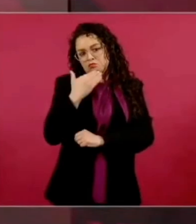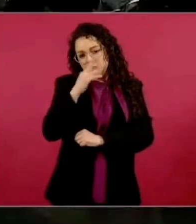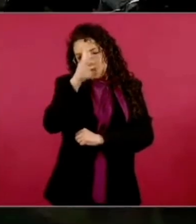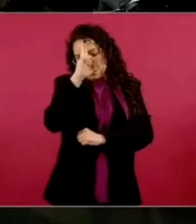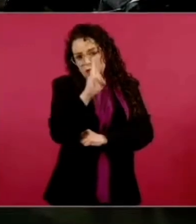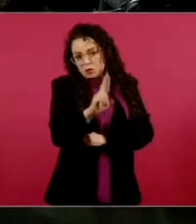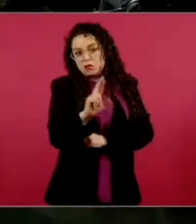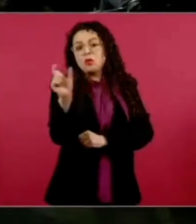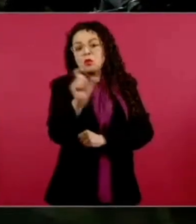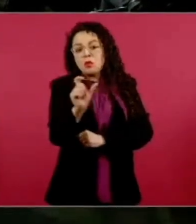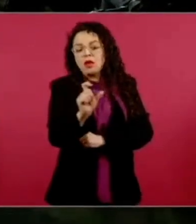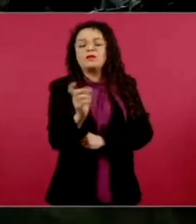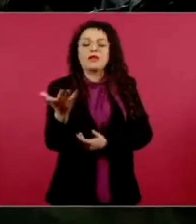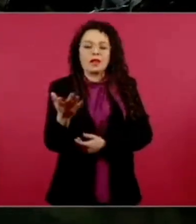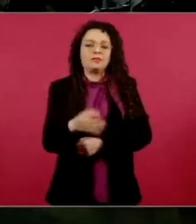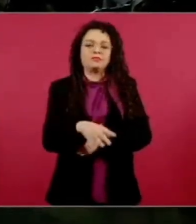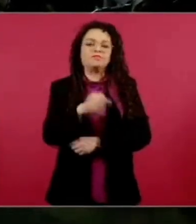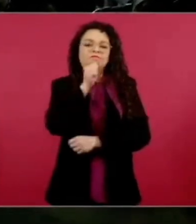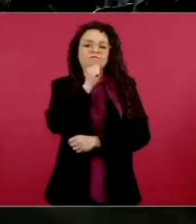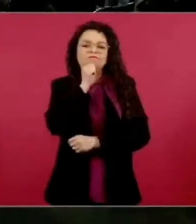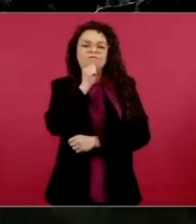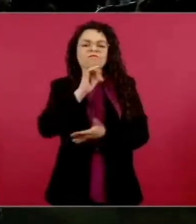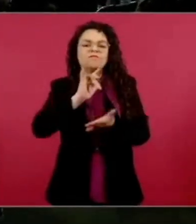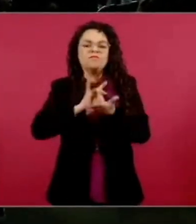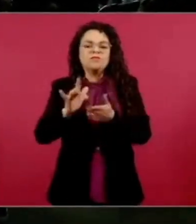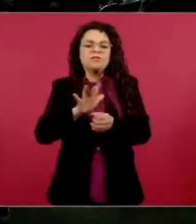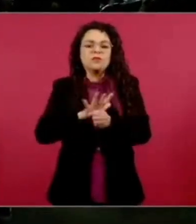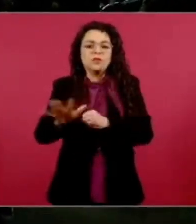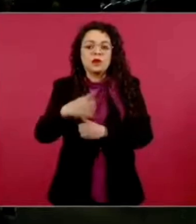cuando se lleve a cabo la elección,